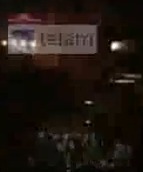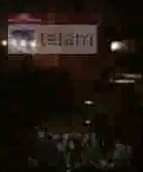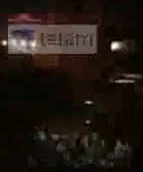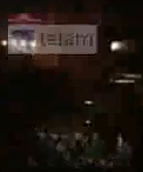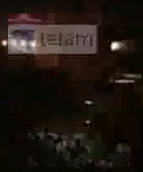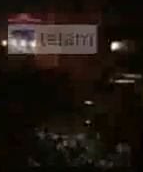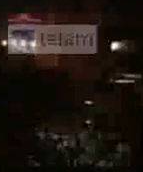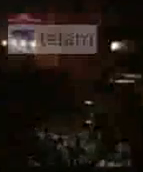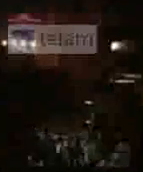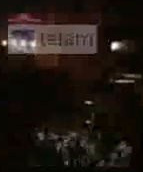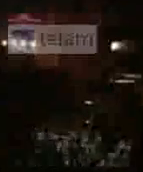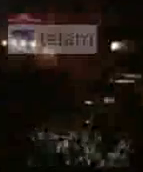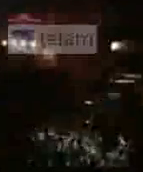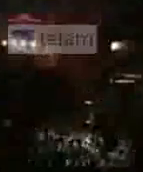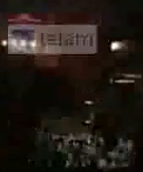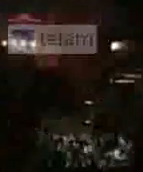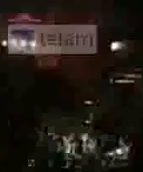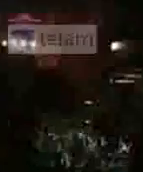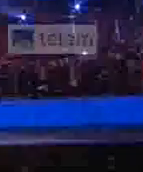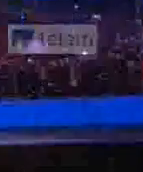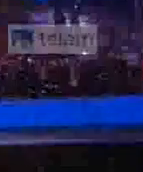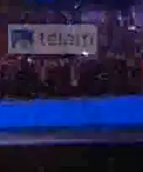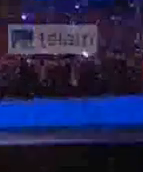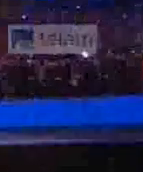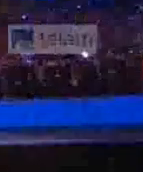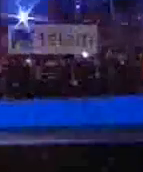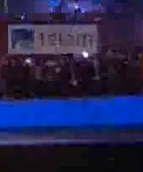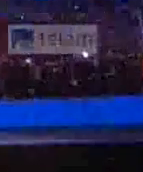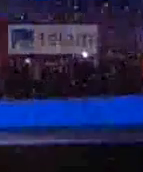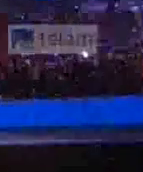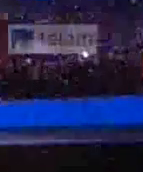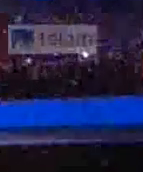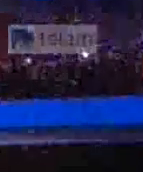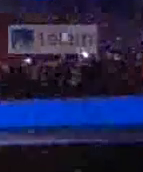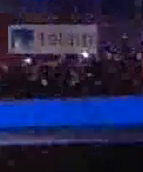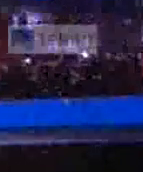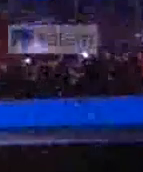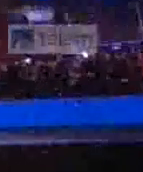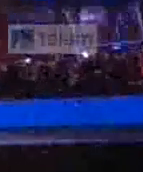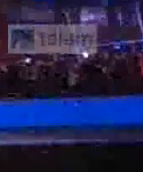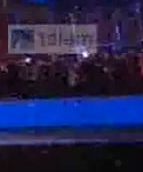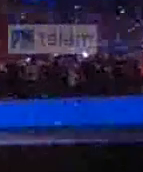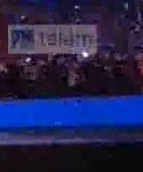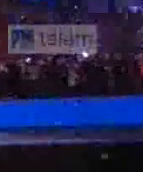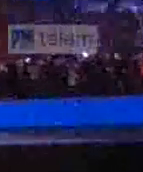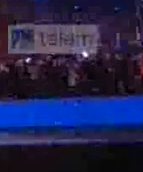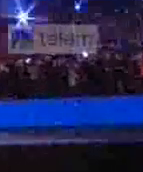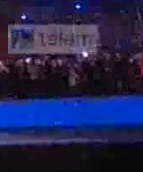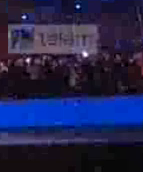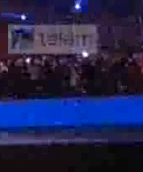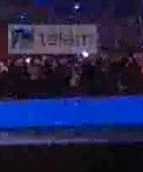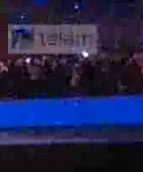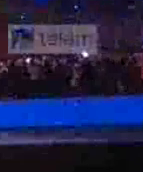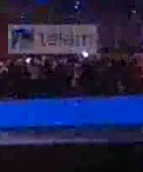Kirchner, apostando a la continuidad de esta década ganada, a la construcción solidaria, a la